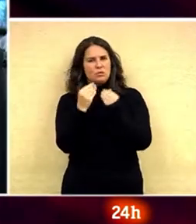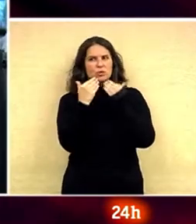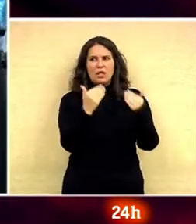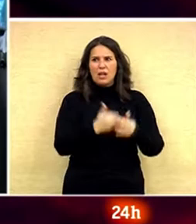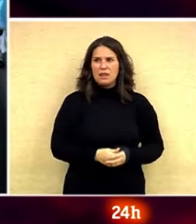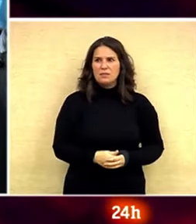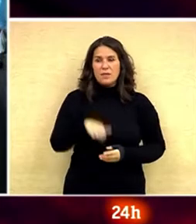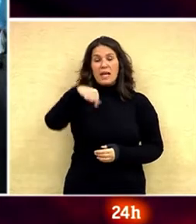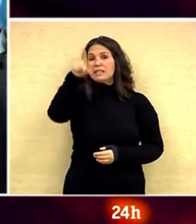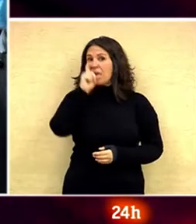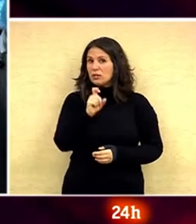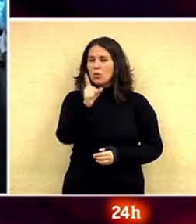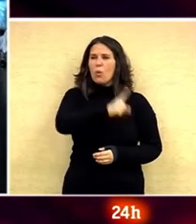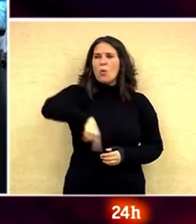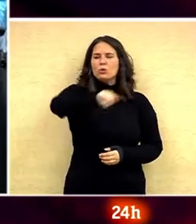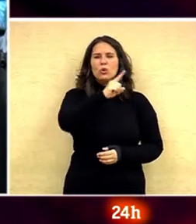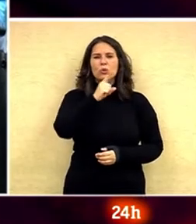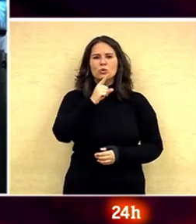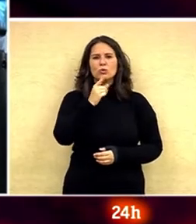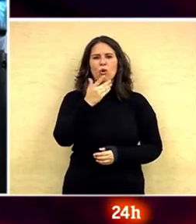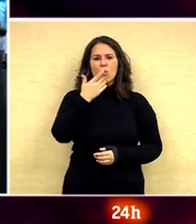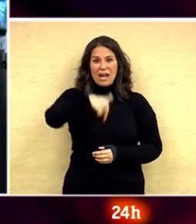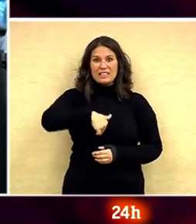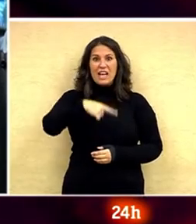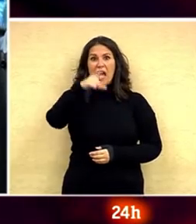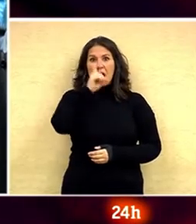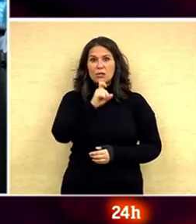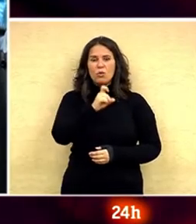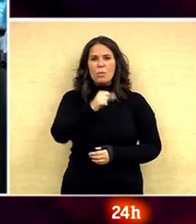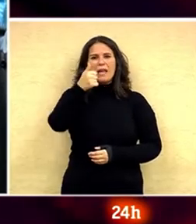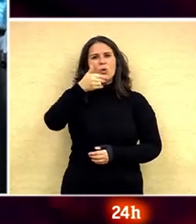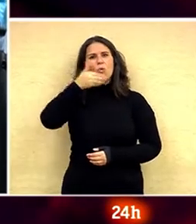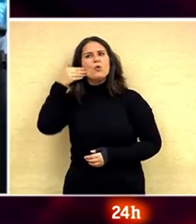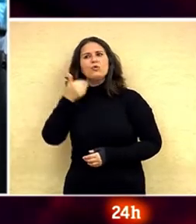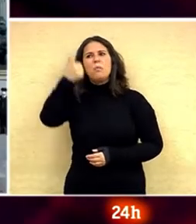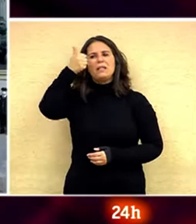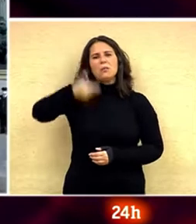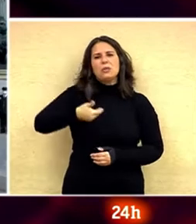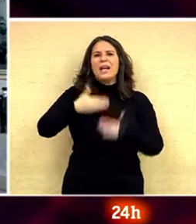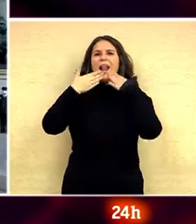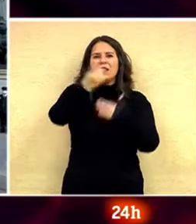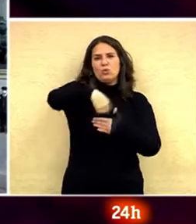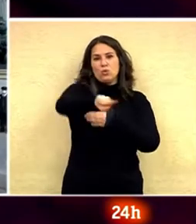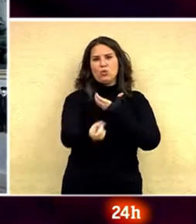dependientes. Este año honráis este acto con vuestra presencia.